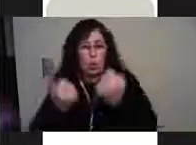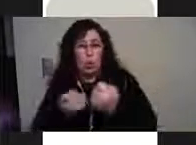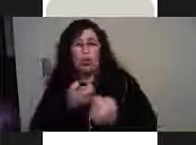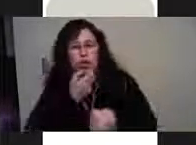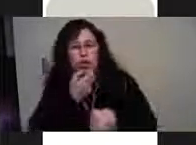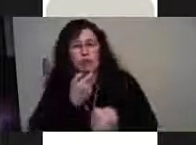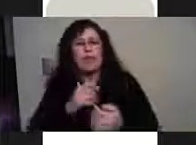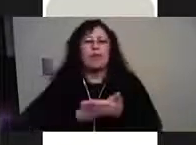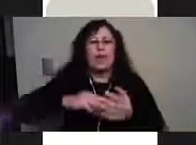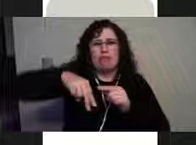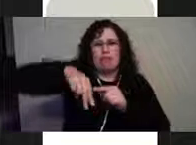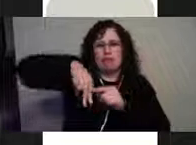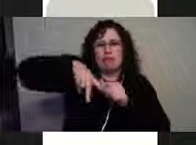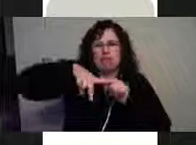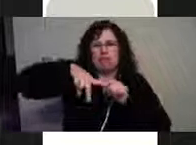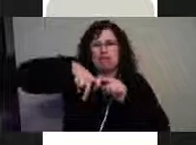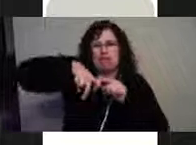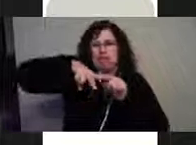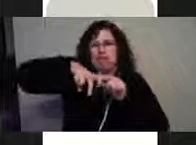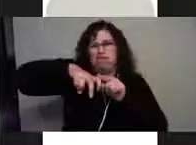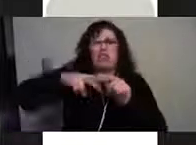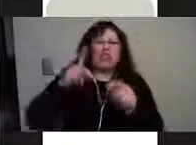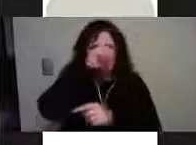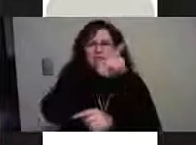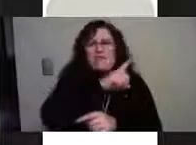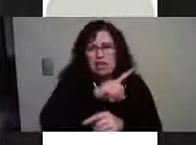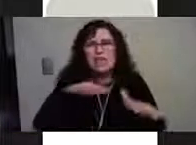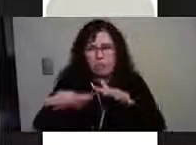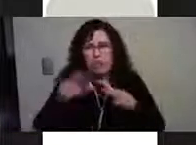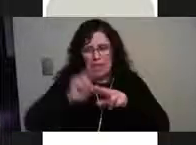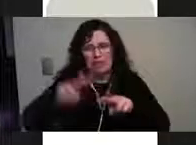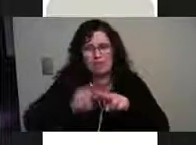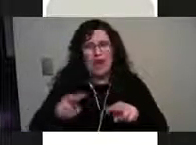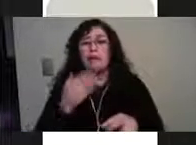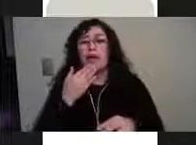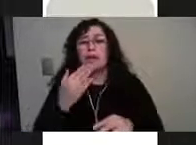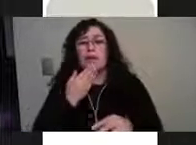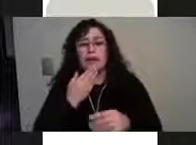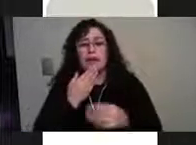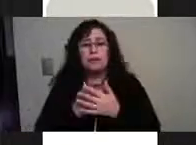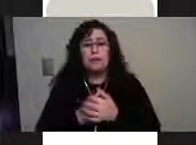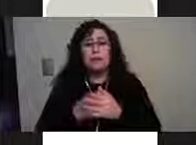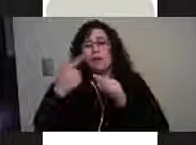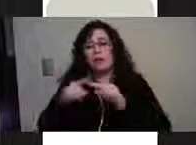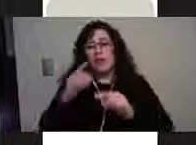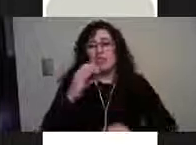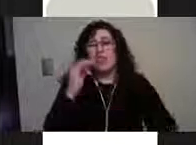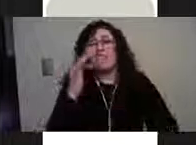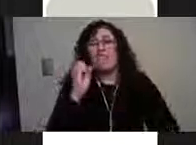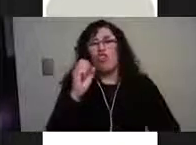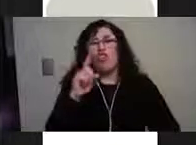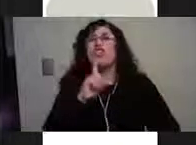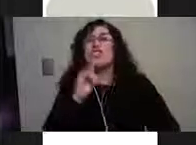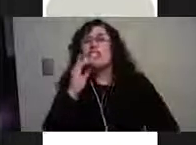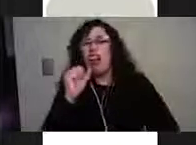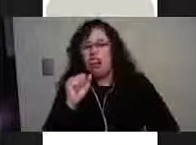de rodillas y de codos, curvas sifóticas, ¿ya? Alteraciones en los pies, ¿ya? Como picado, pivot, ¿ya?